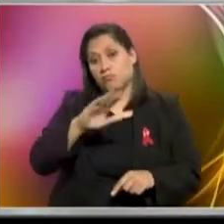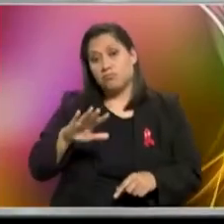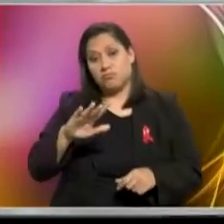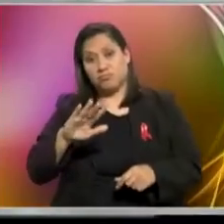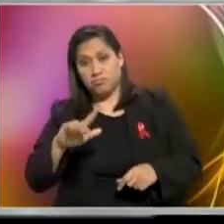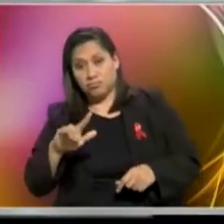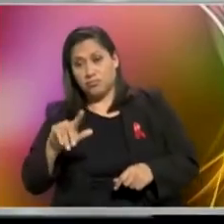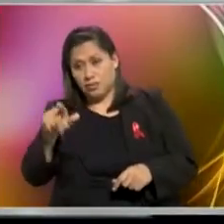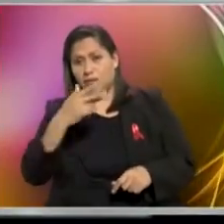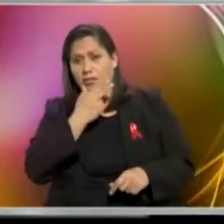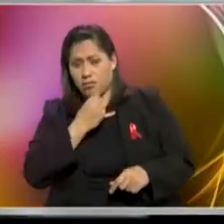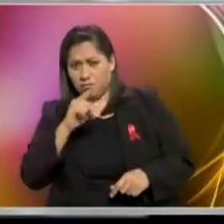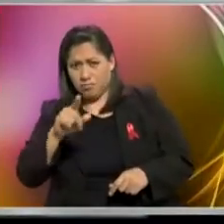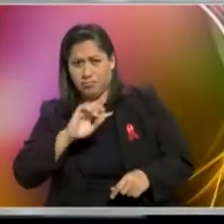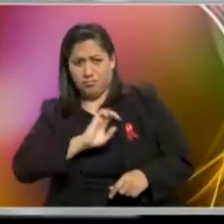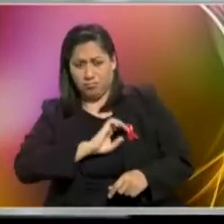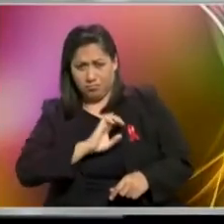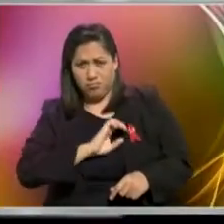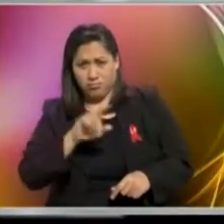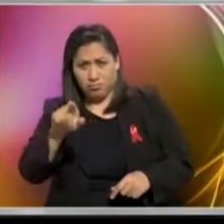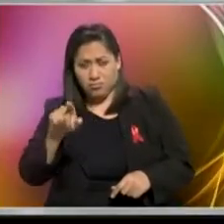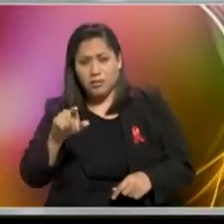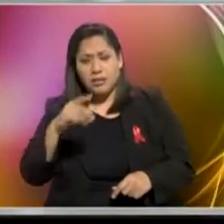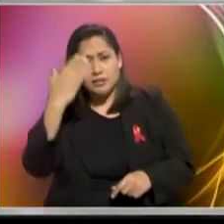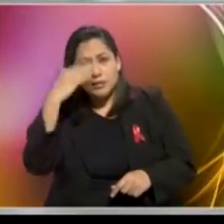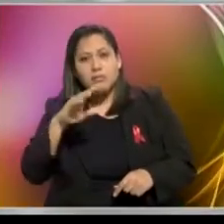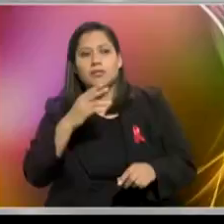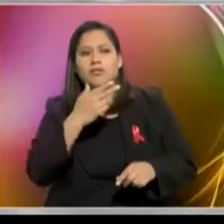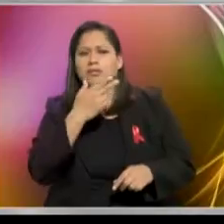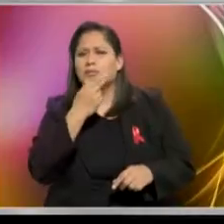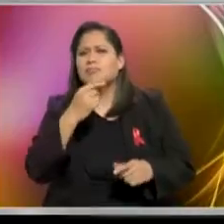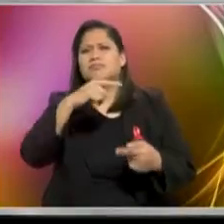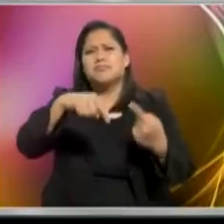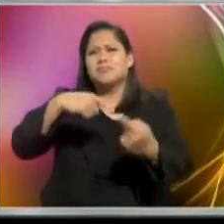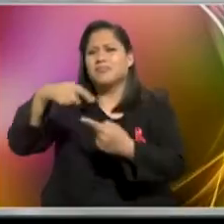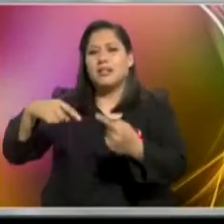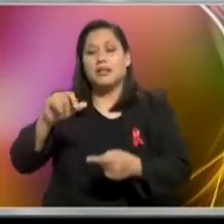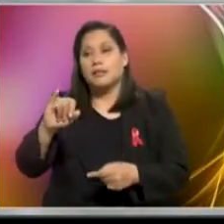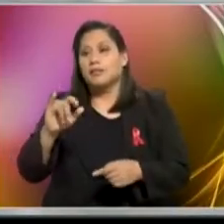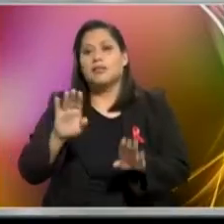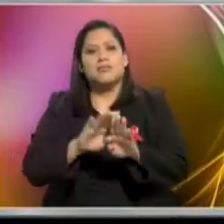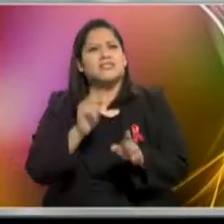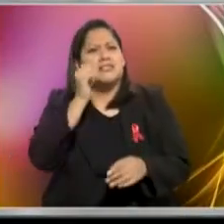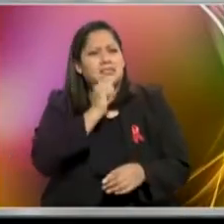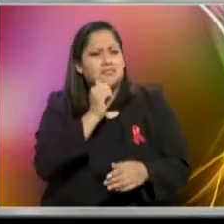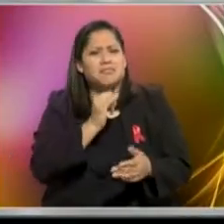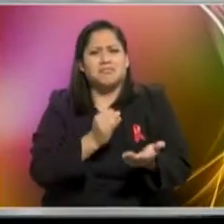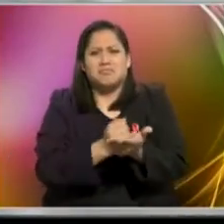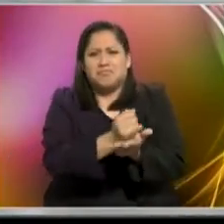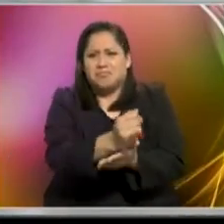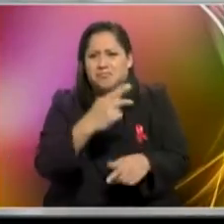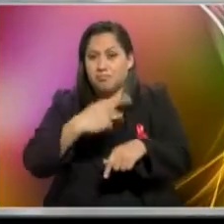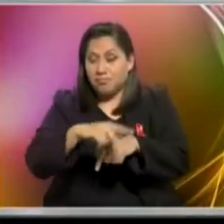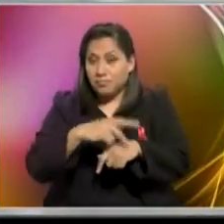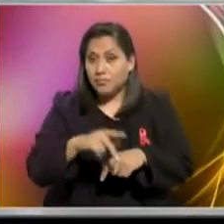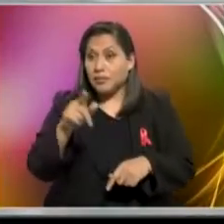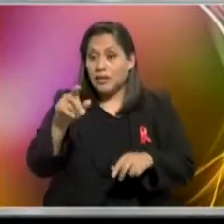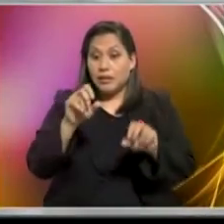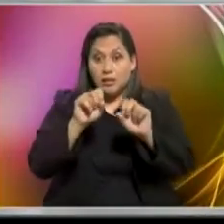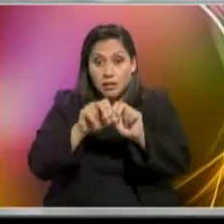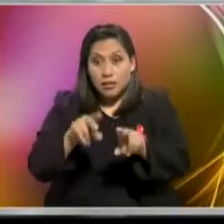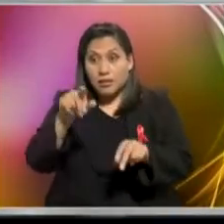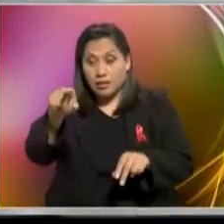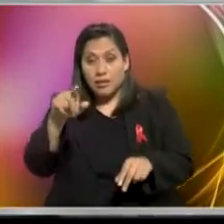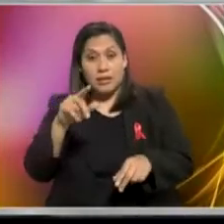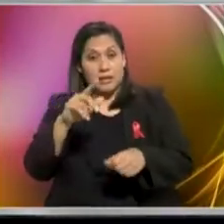era un cowboy Sí. totalmente redneck que de repente Tuvo una relación riesgosa. Sí, y nunca te dicen si es una relación homosexual o no lo